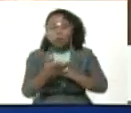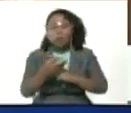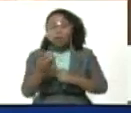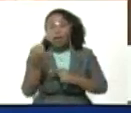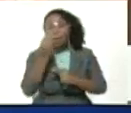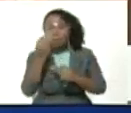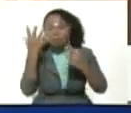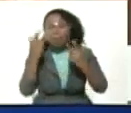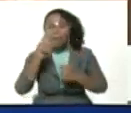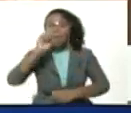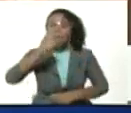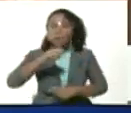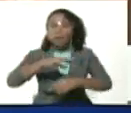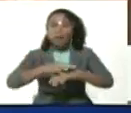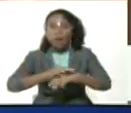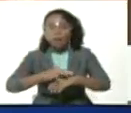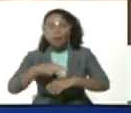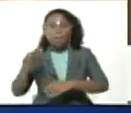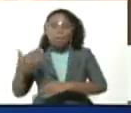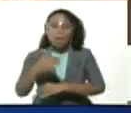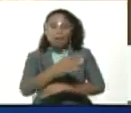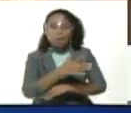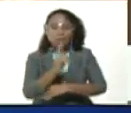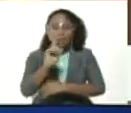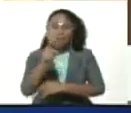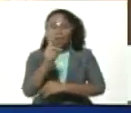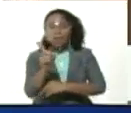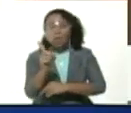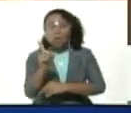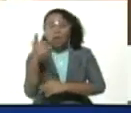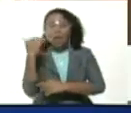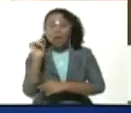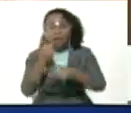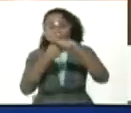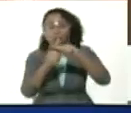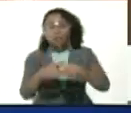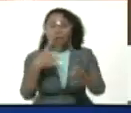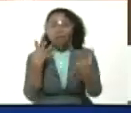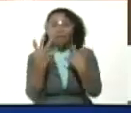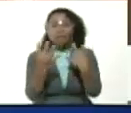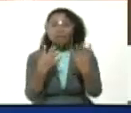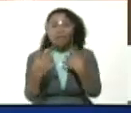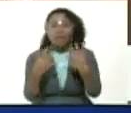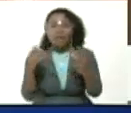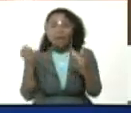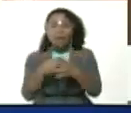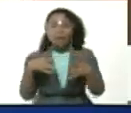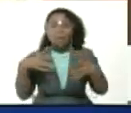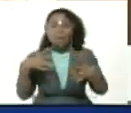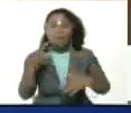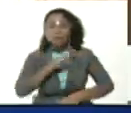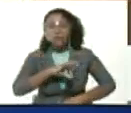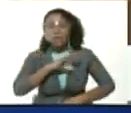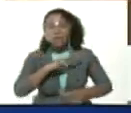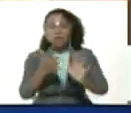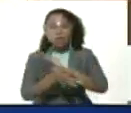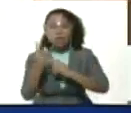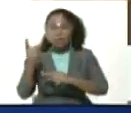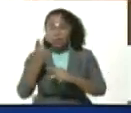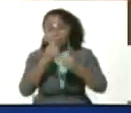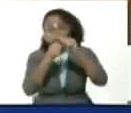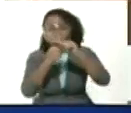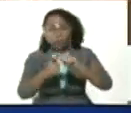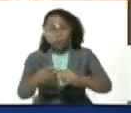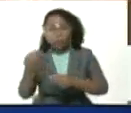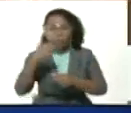el pollo, la carne, el pescado, y sin cortar las ferias del campo soberano que se llevan. Ah, eso no lo cuentan para el Producto